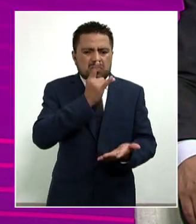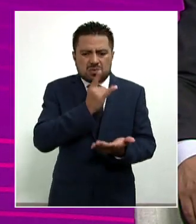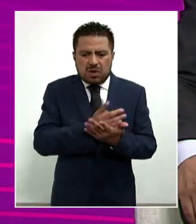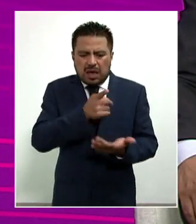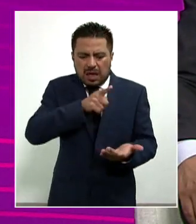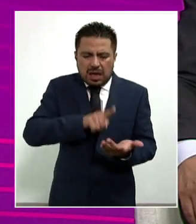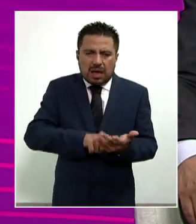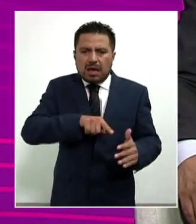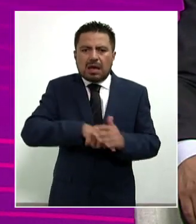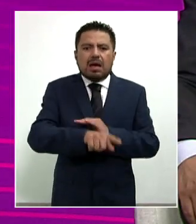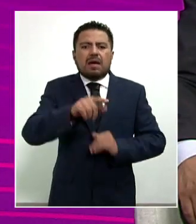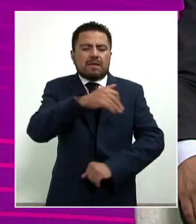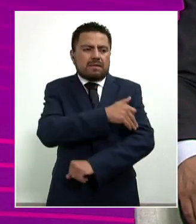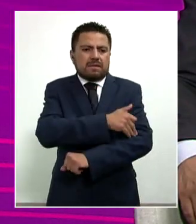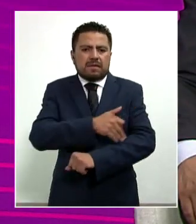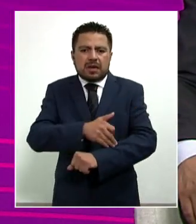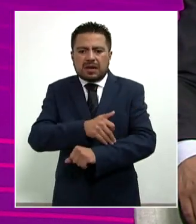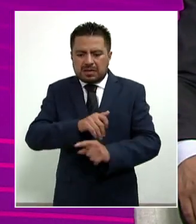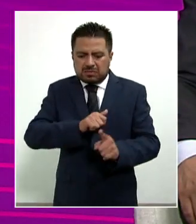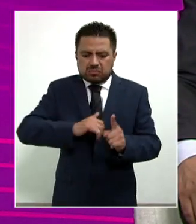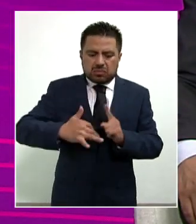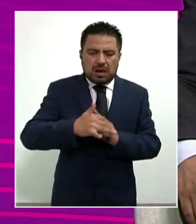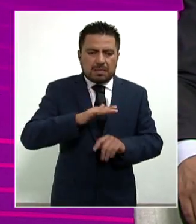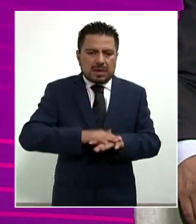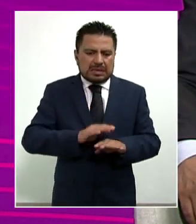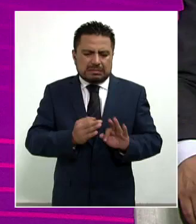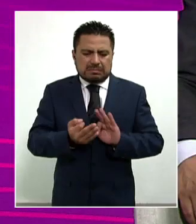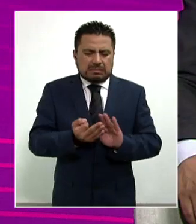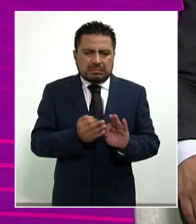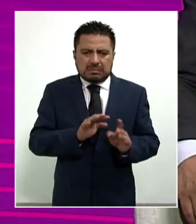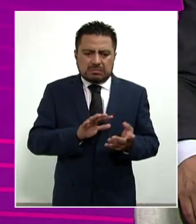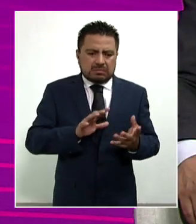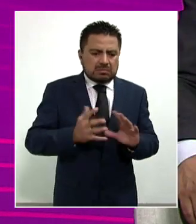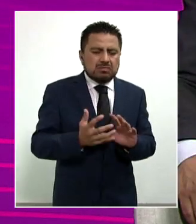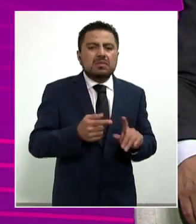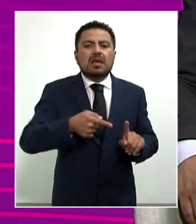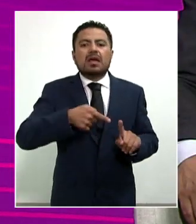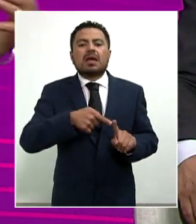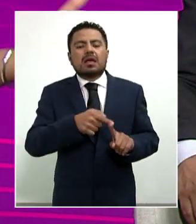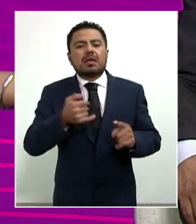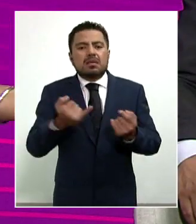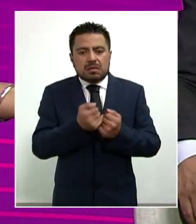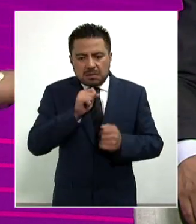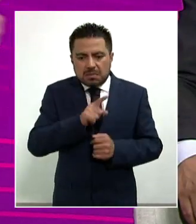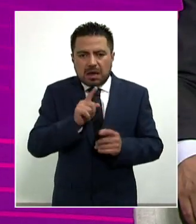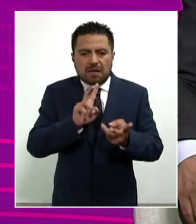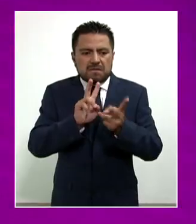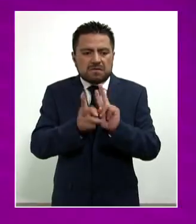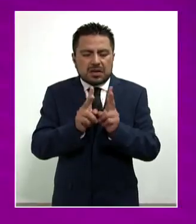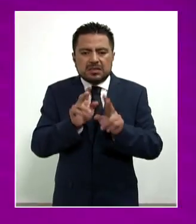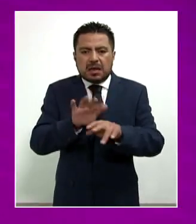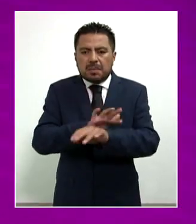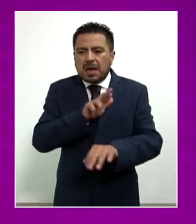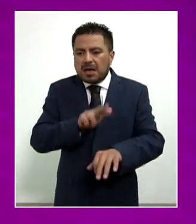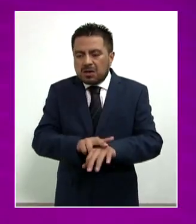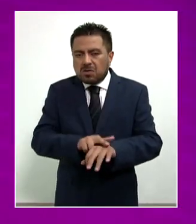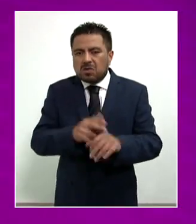de la familia, del círculo de familia cercana, pero también son a la vecina